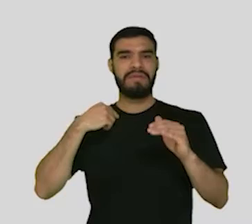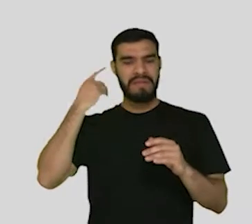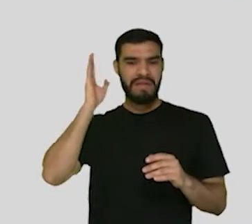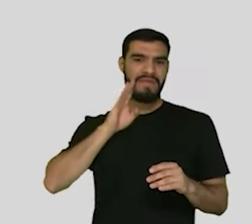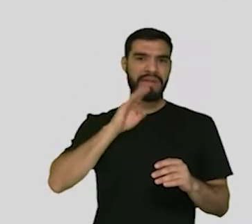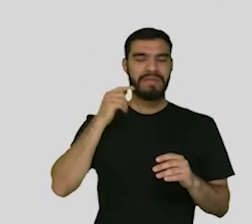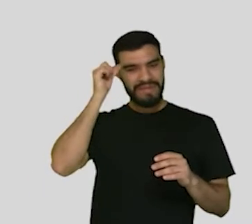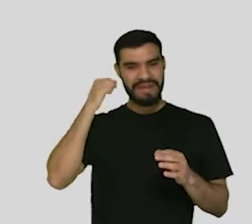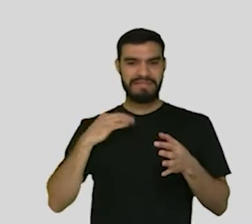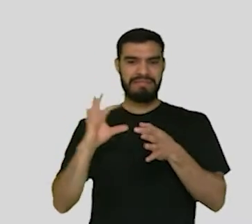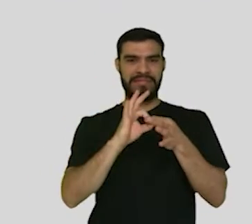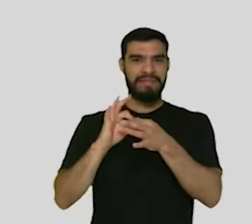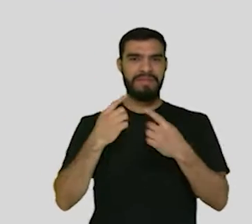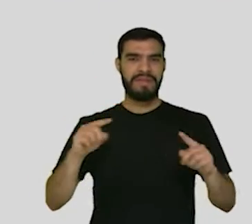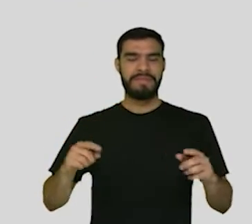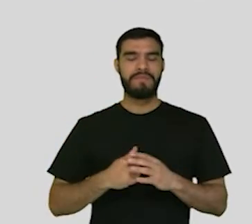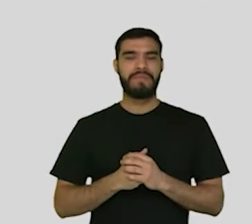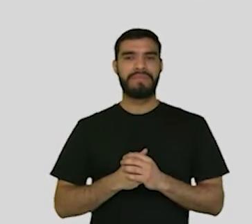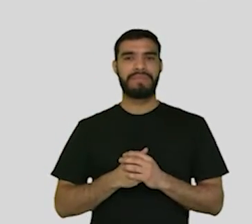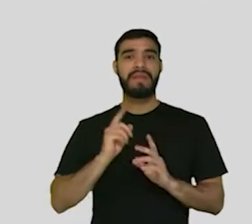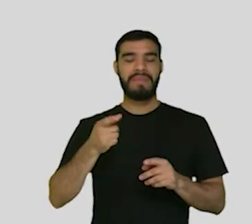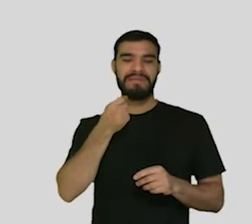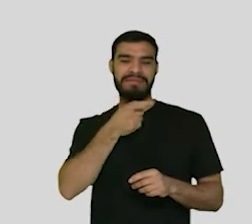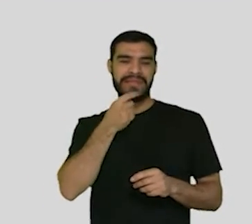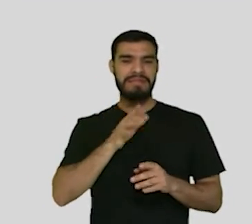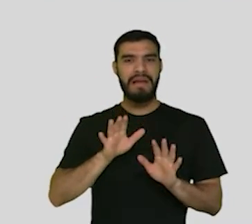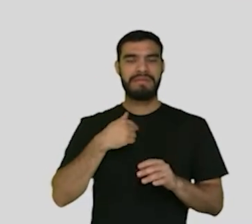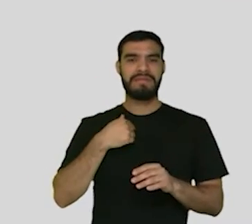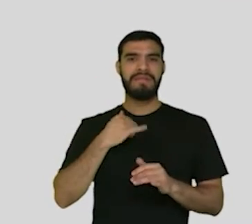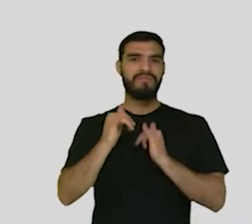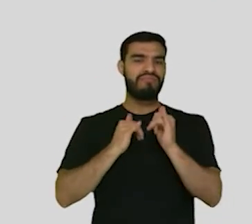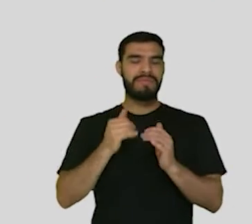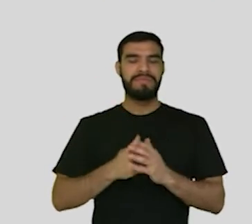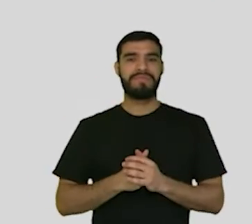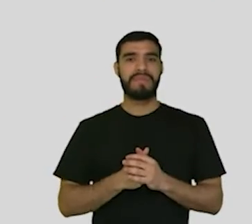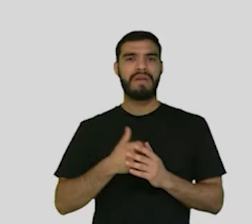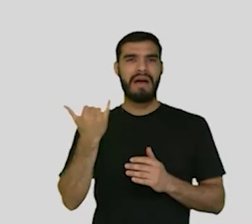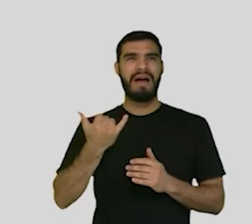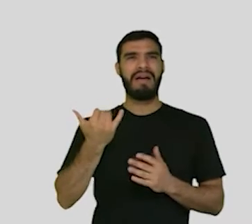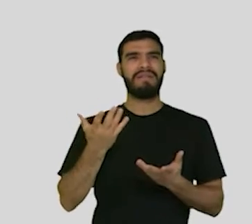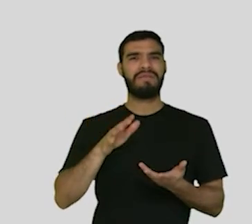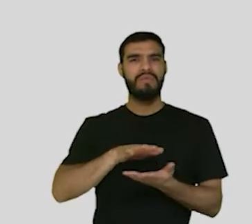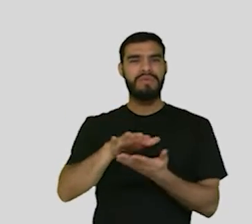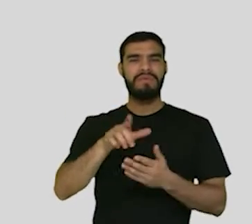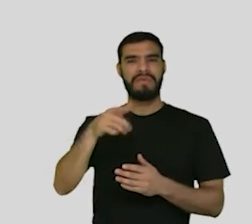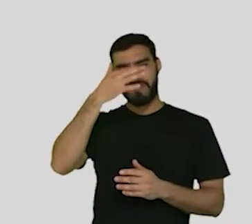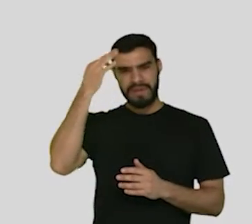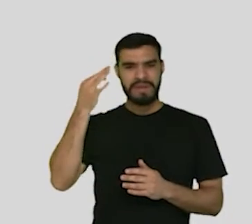cambia, anita y ya pues se pare y hoy coba. Yo creo que hay una cuestión